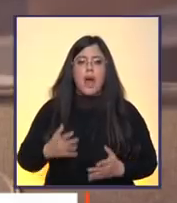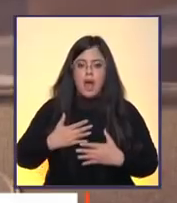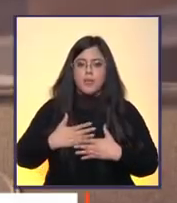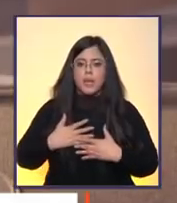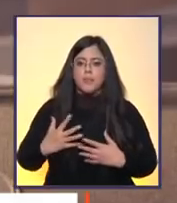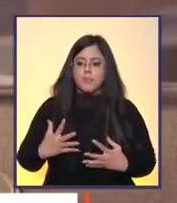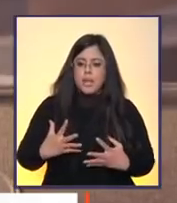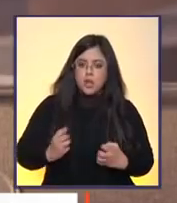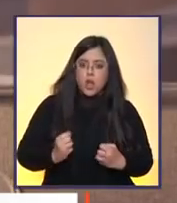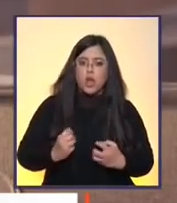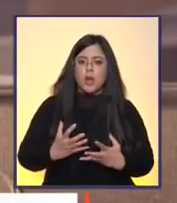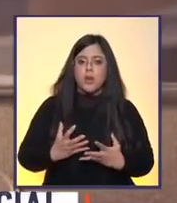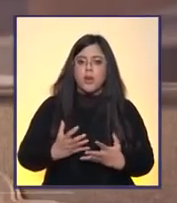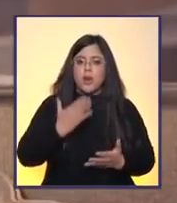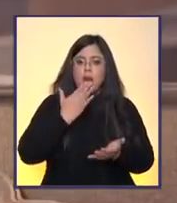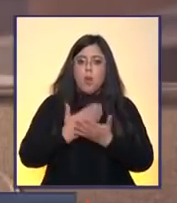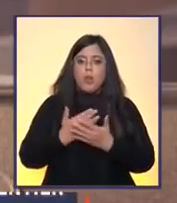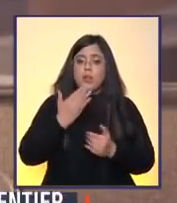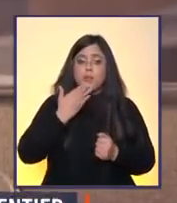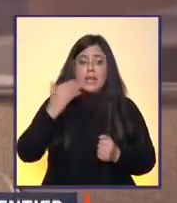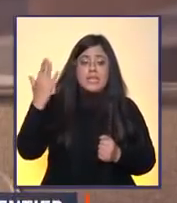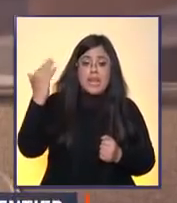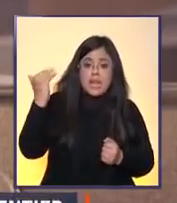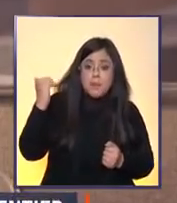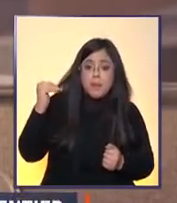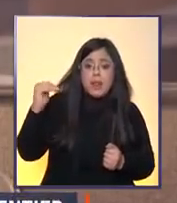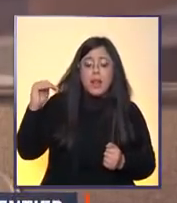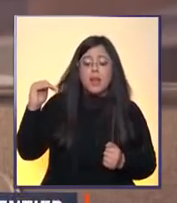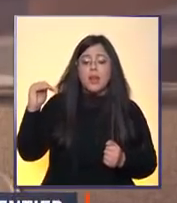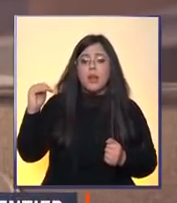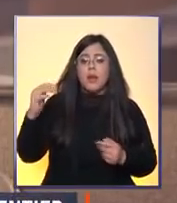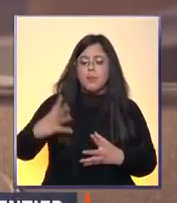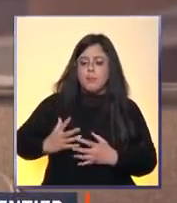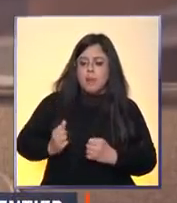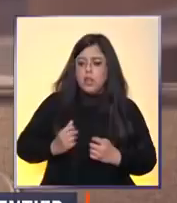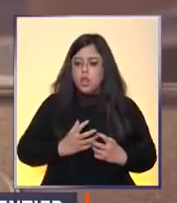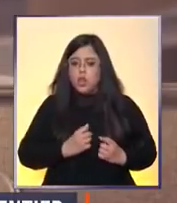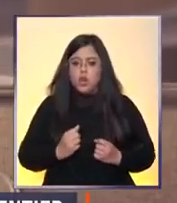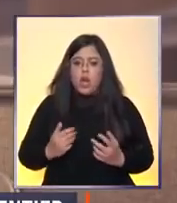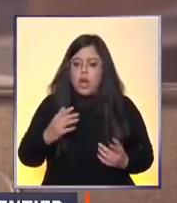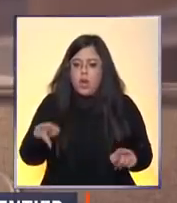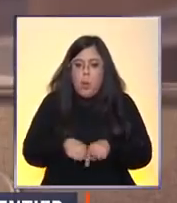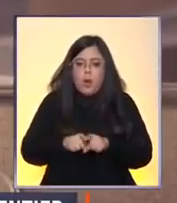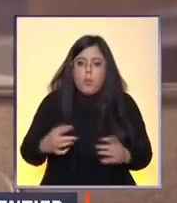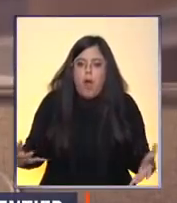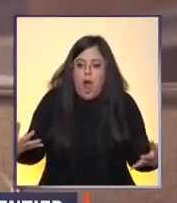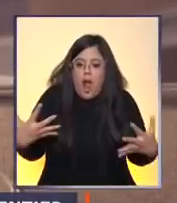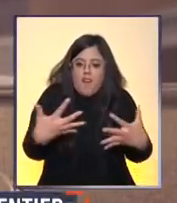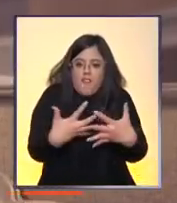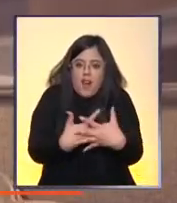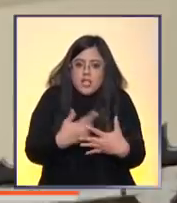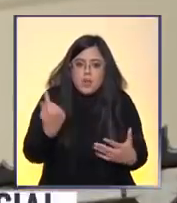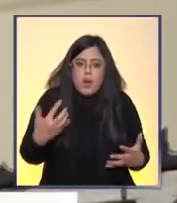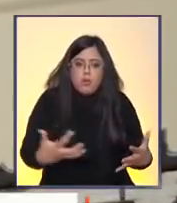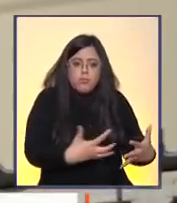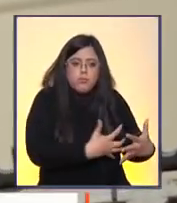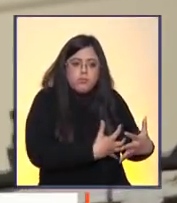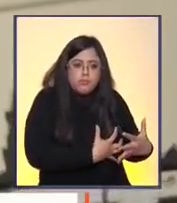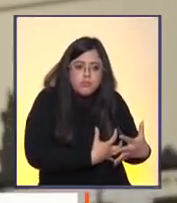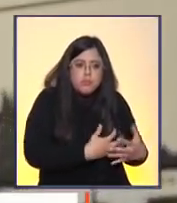Él me toca. Cuando se va a despedir, él me toca, como que me va a dar un abrazo, pero no me da el abrazo, y me toca el busto.